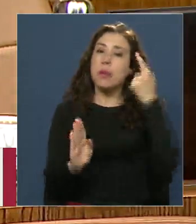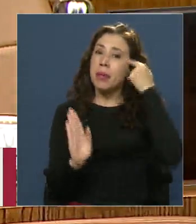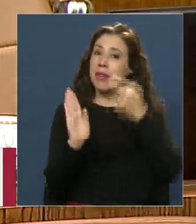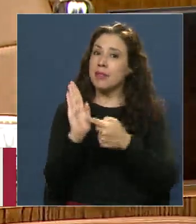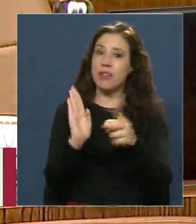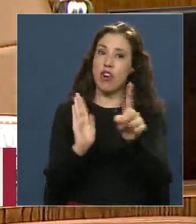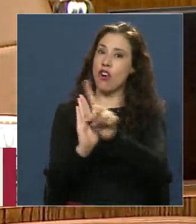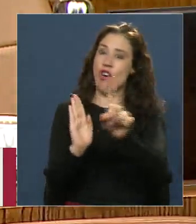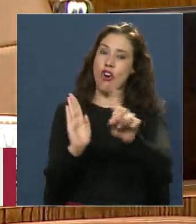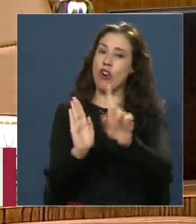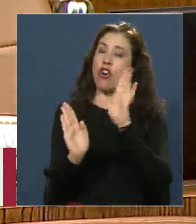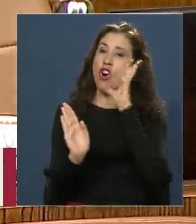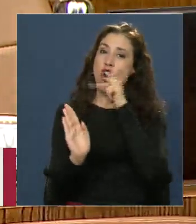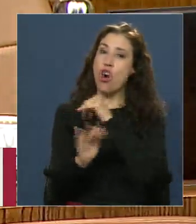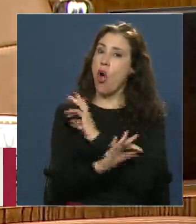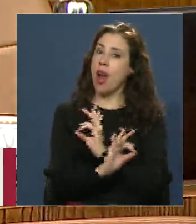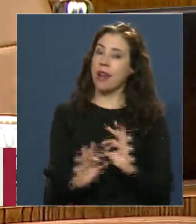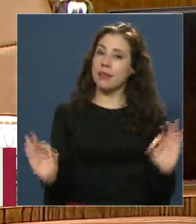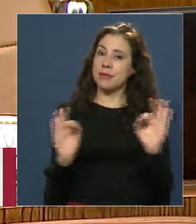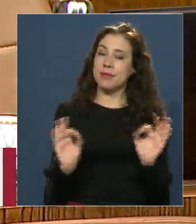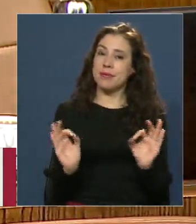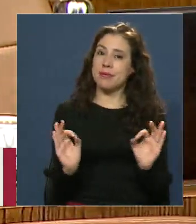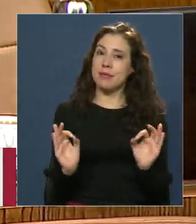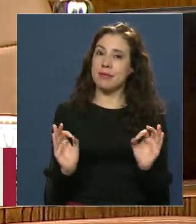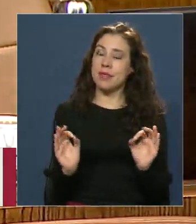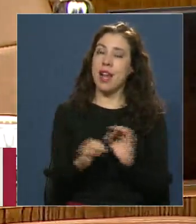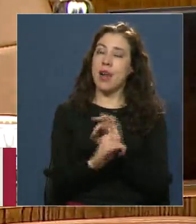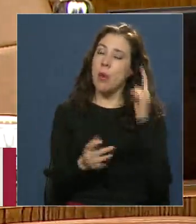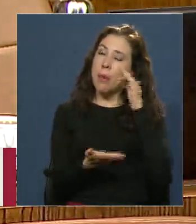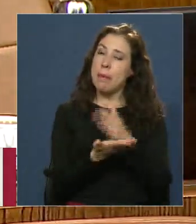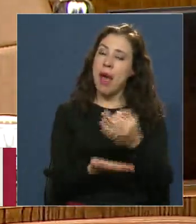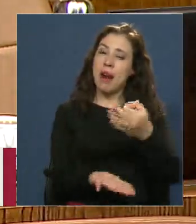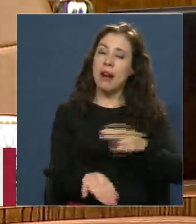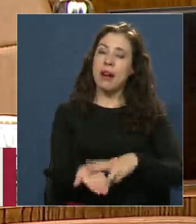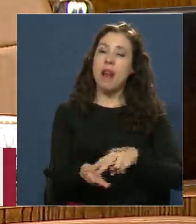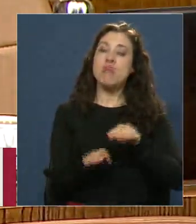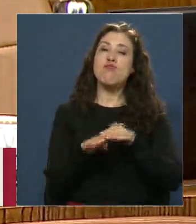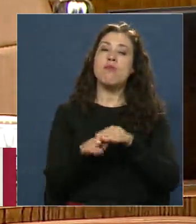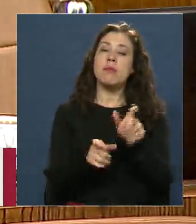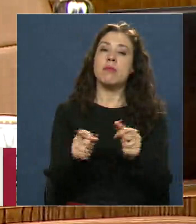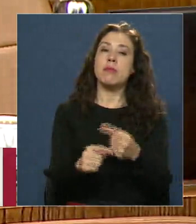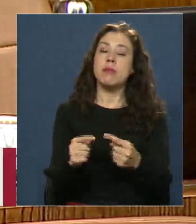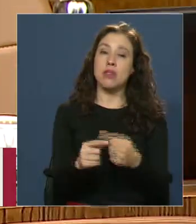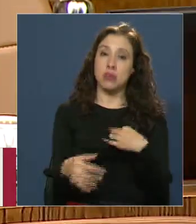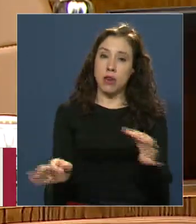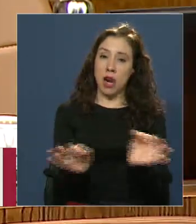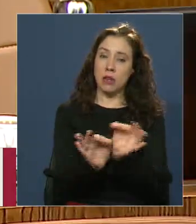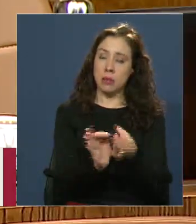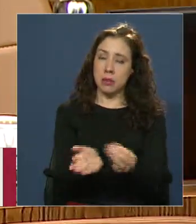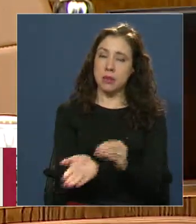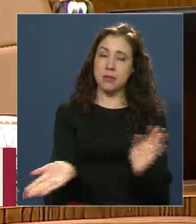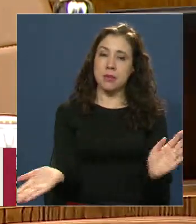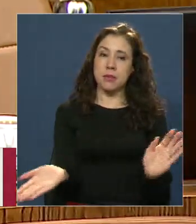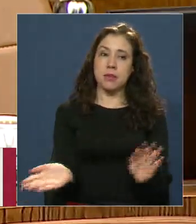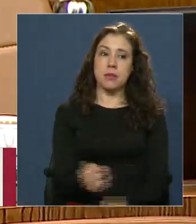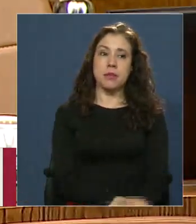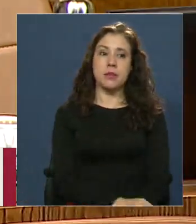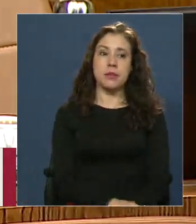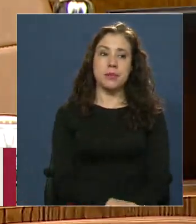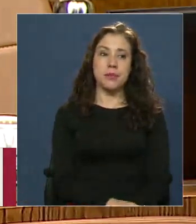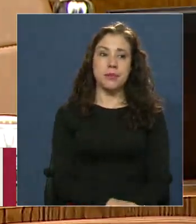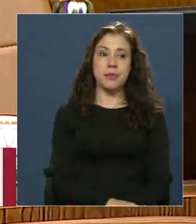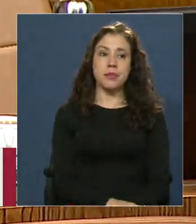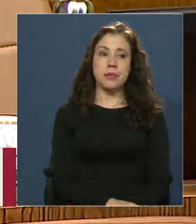eso. No hay medidas concretas en favor de esto. Y para mayor abundamiento, quiero decirle a algunos